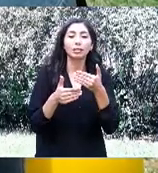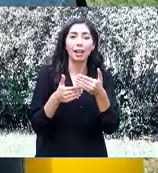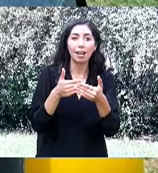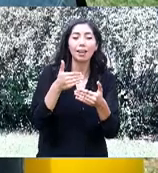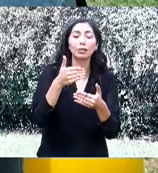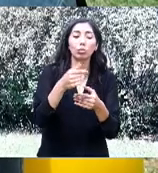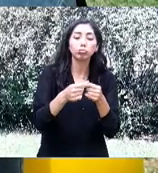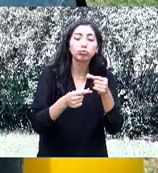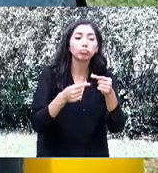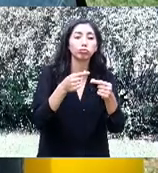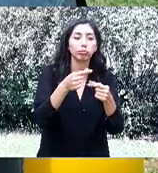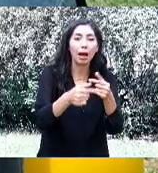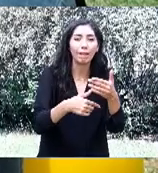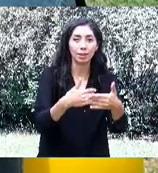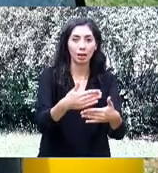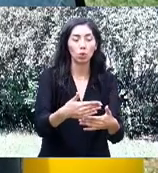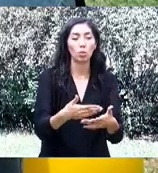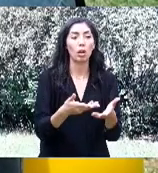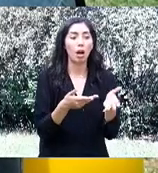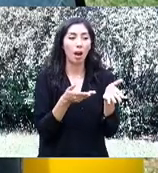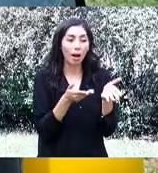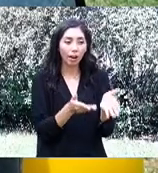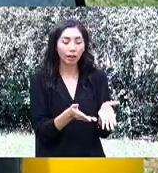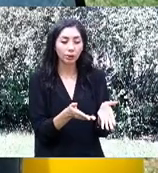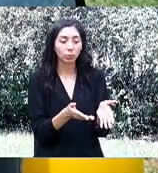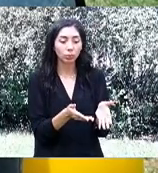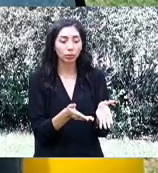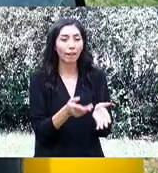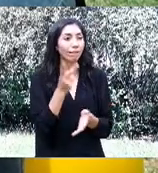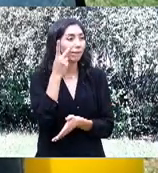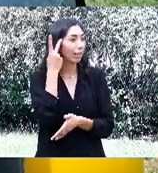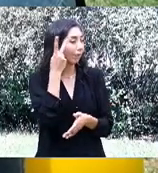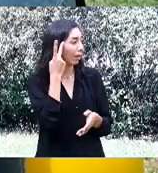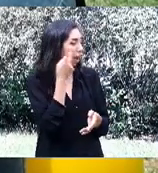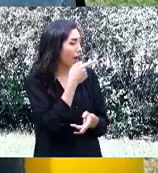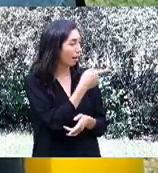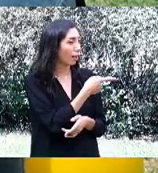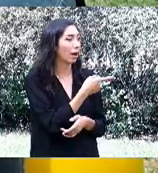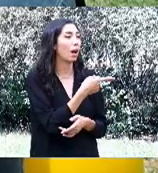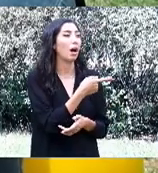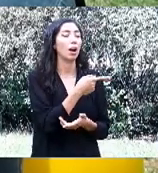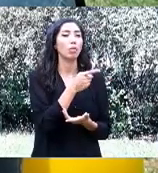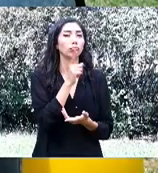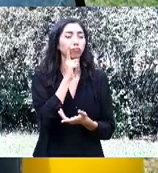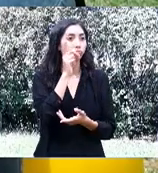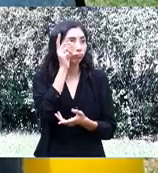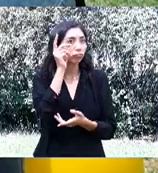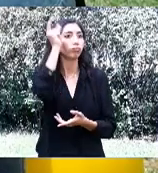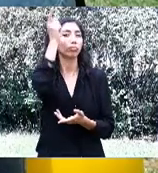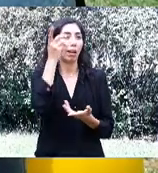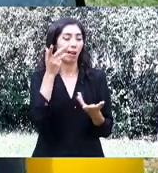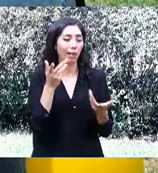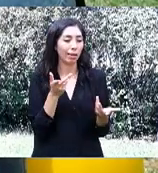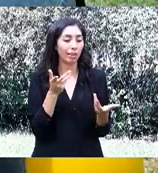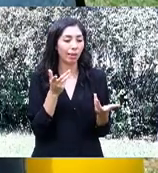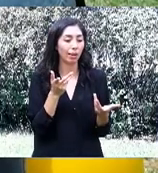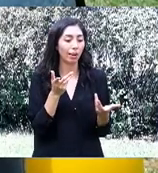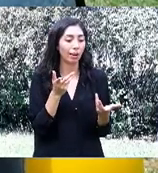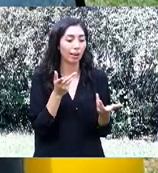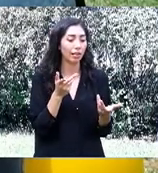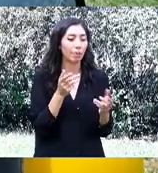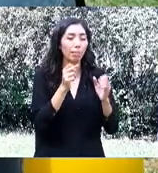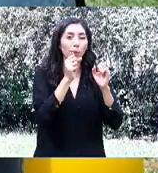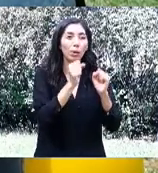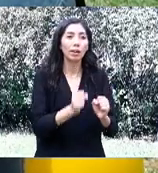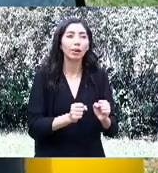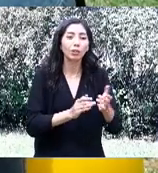que vamos avanzando y en ese sentido eh Viviana tuvo esta iniciativa eh de iniciar